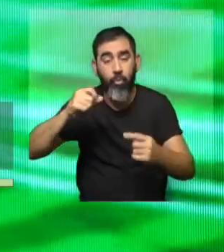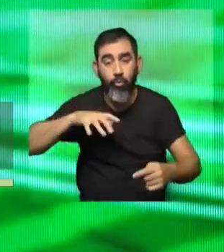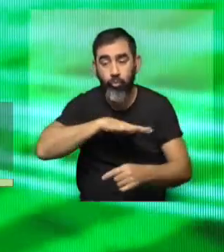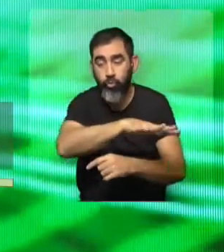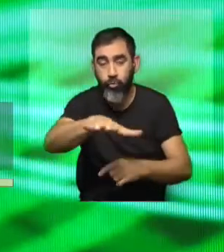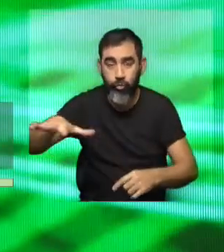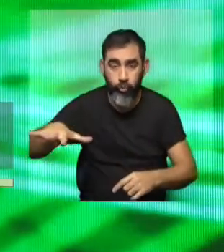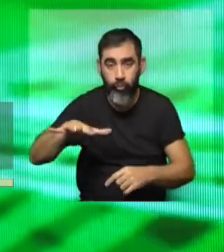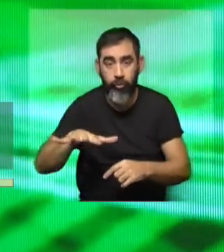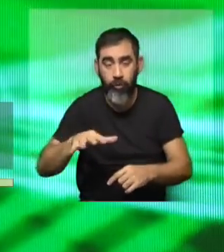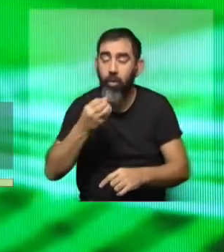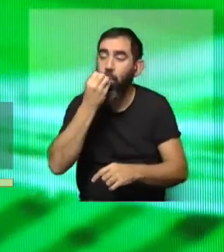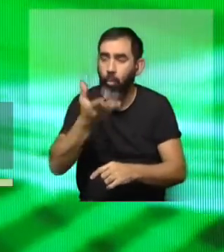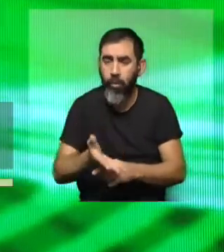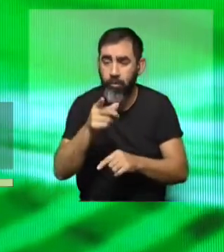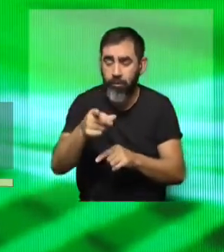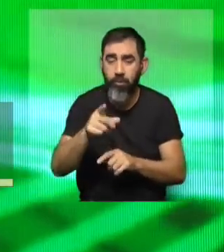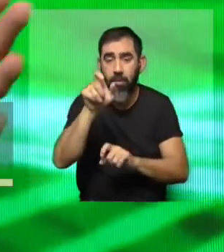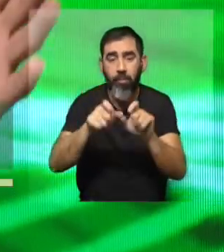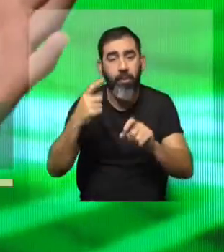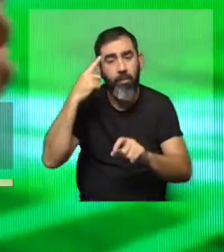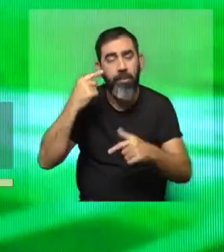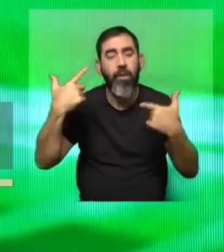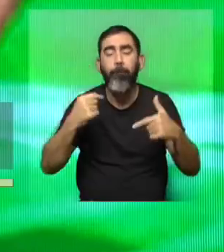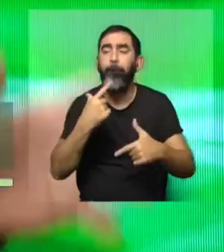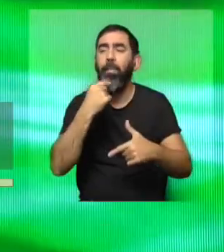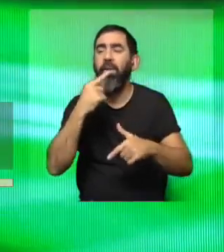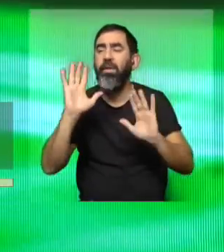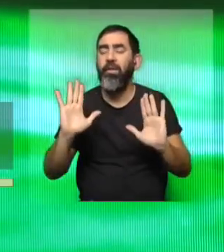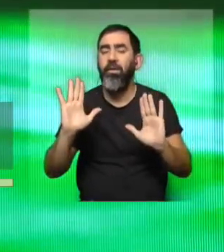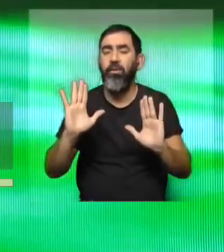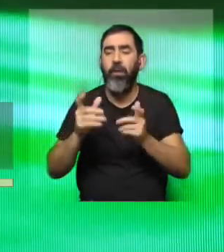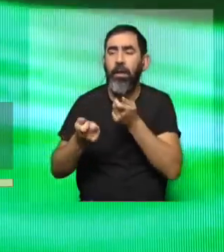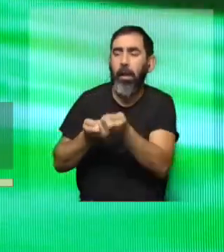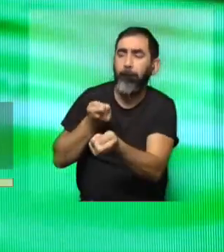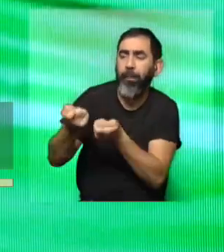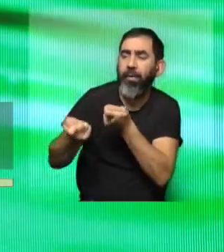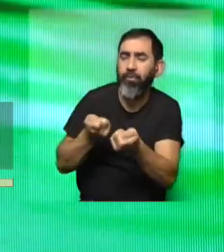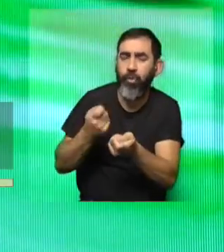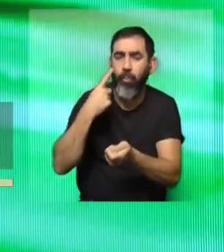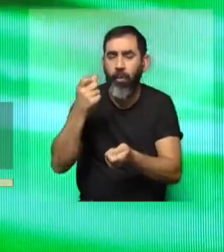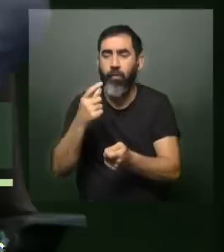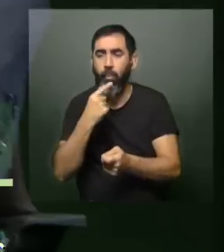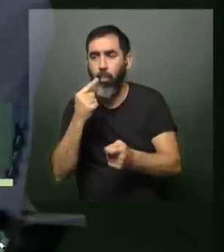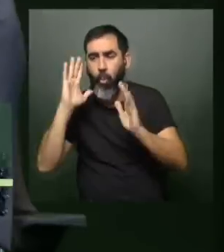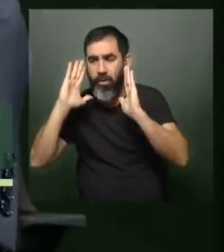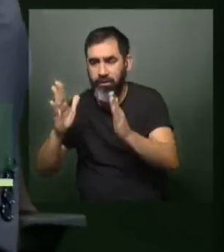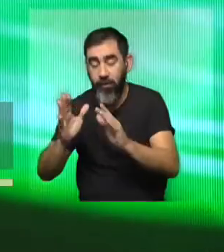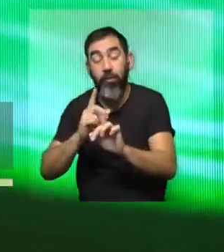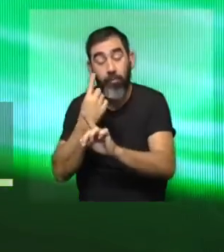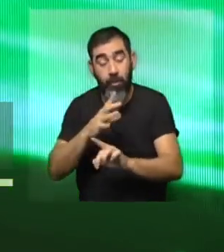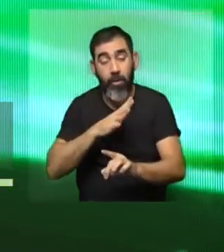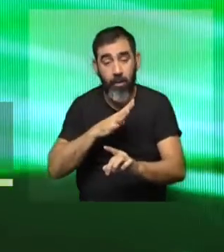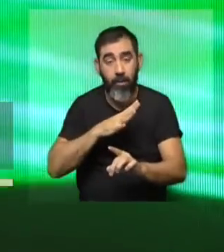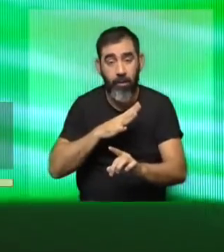Me parece que está bueno porque siempre la gente piensa Ministerio del interior y se represión prevención policial pero